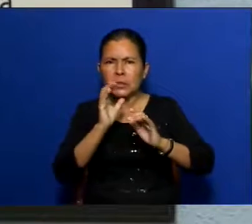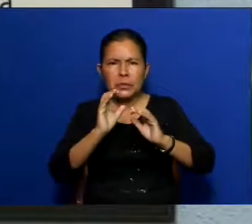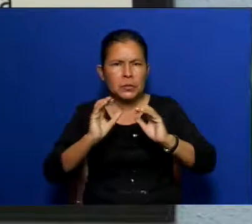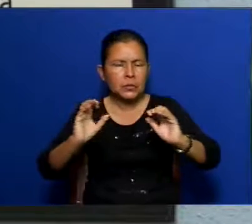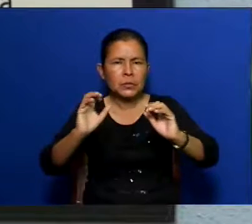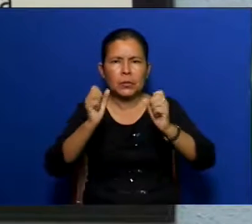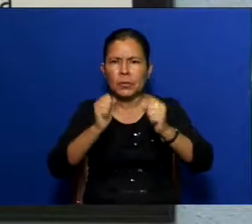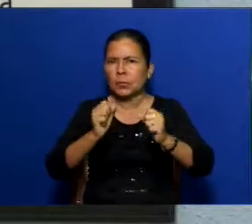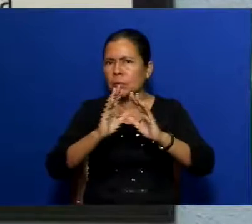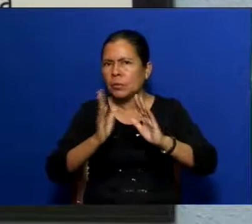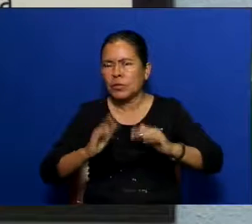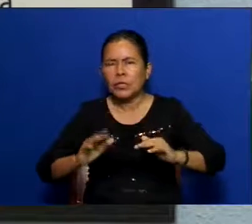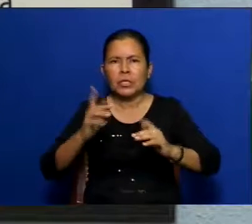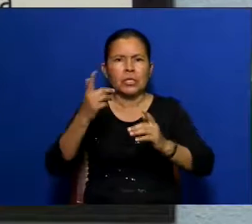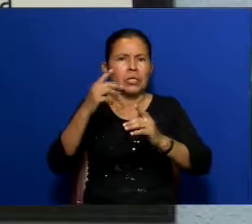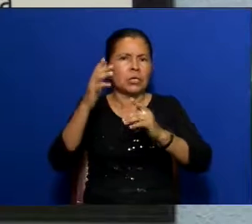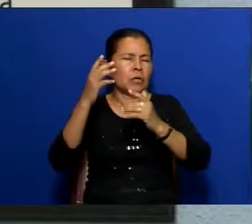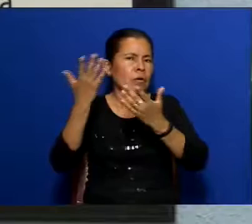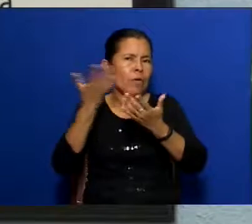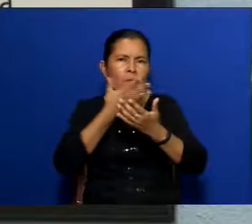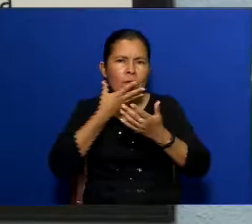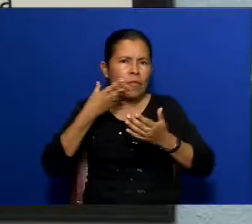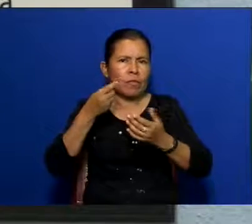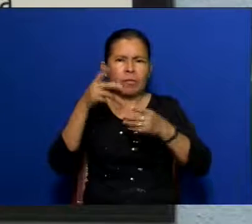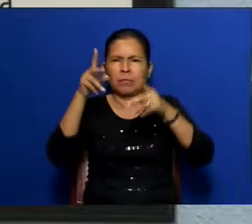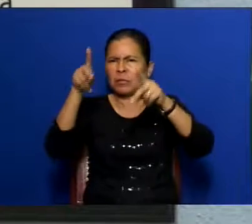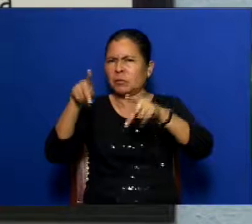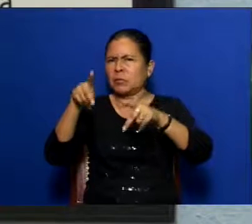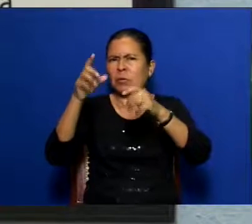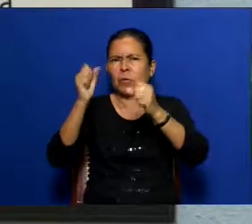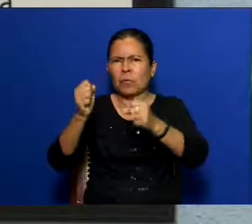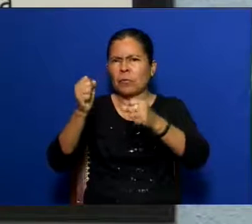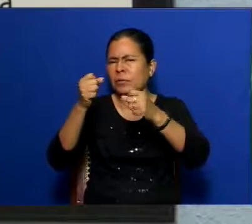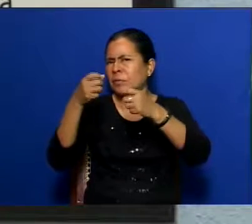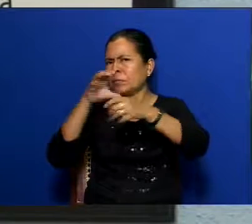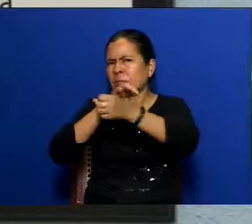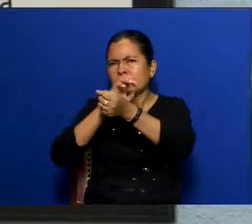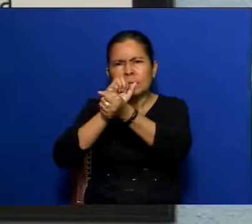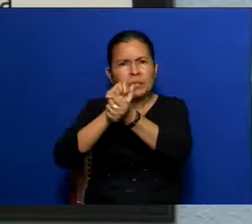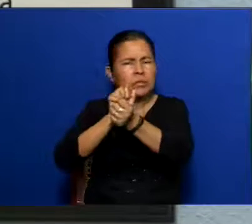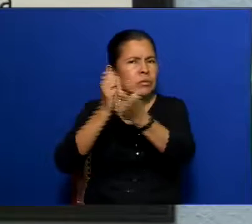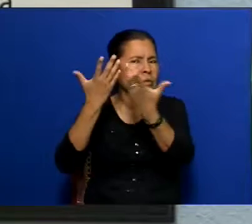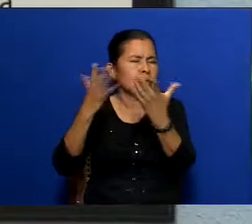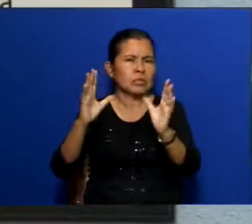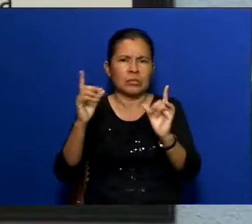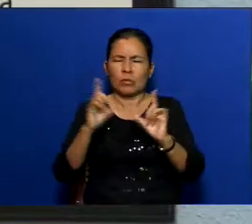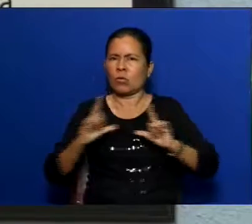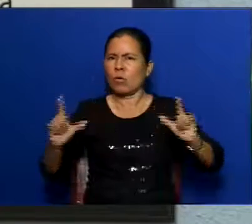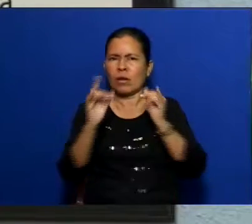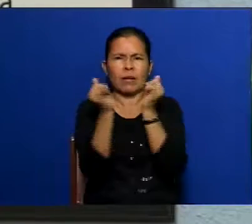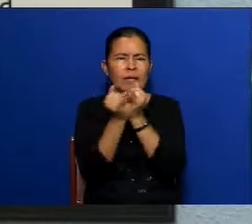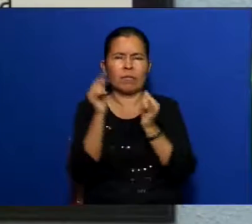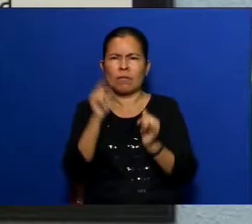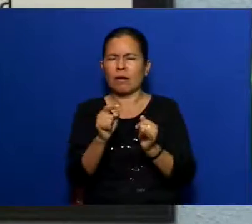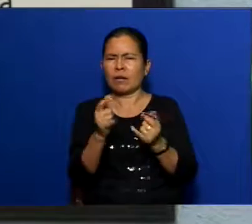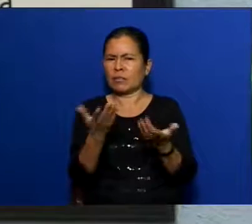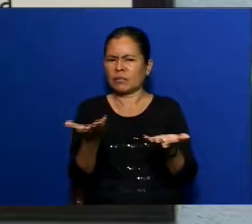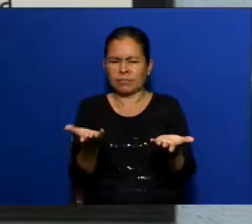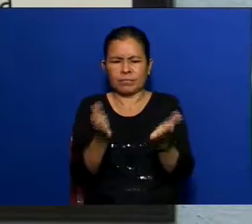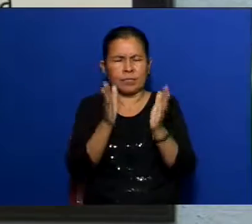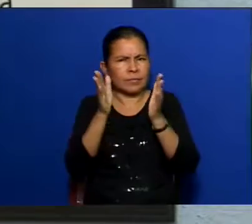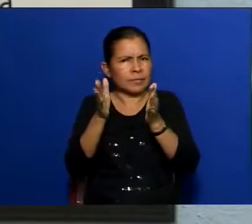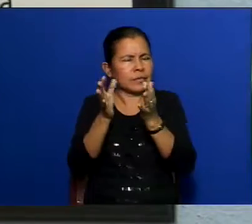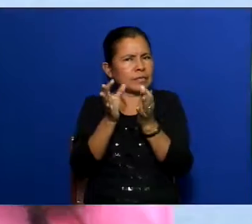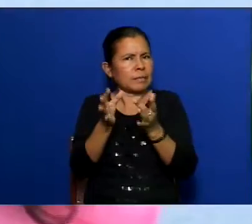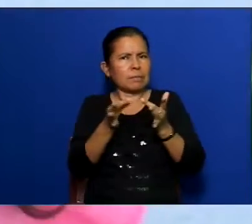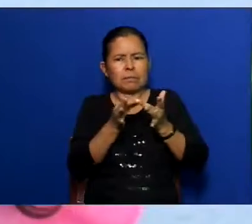adolescentes, privados de libertad, y entonces no habían condiciones óptimas para los niños de